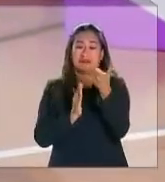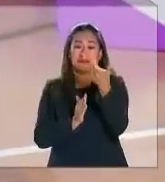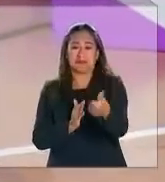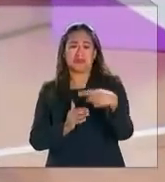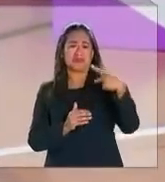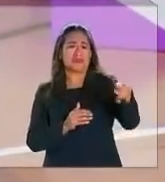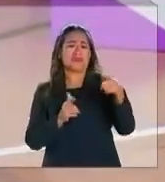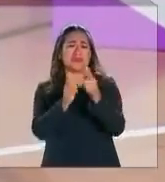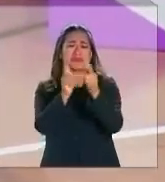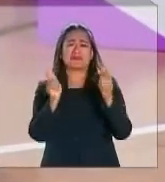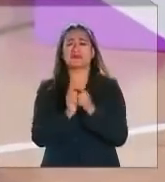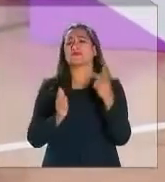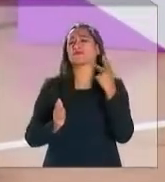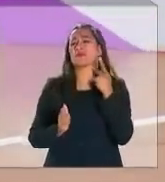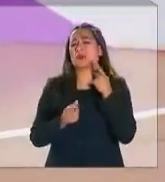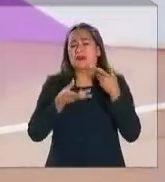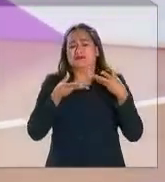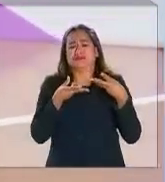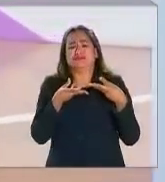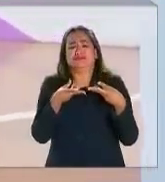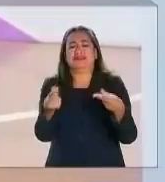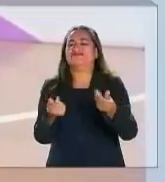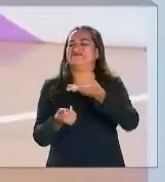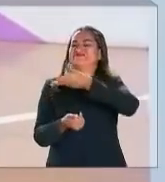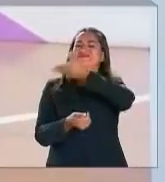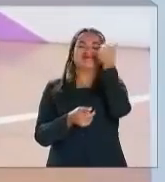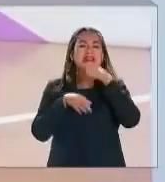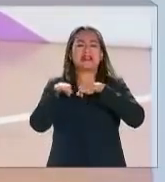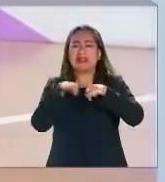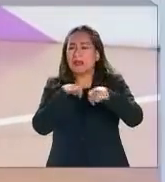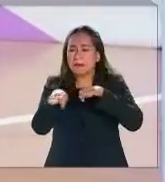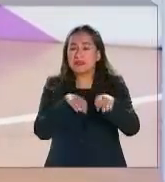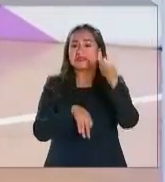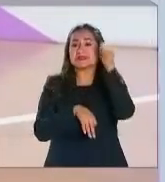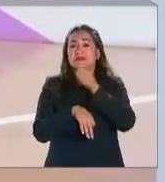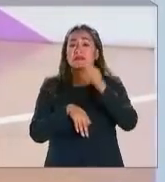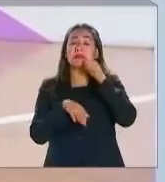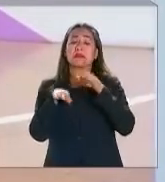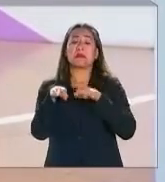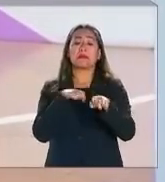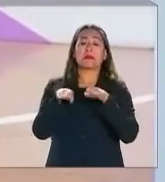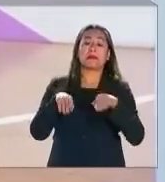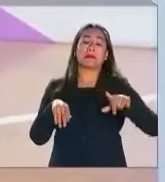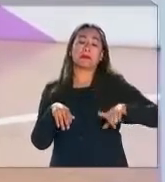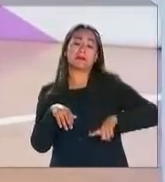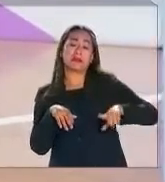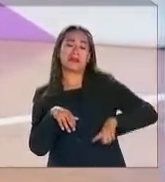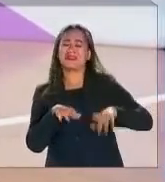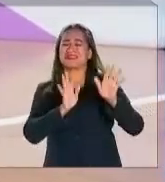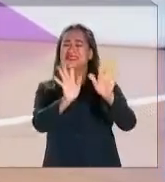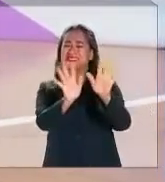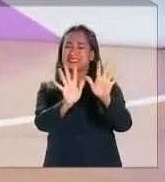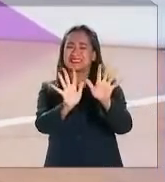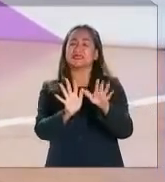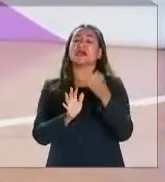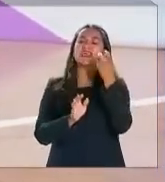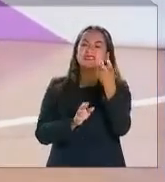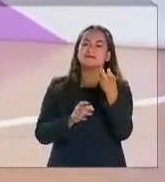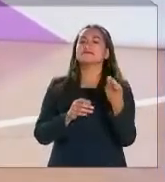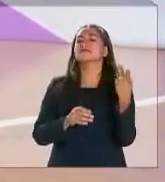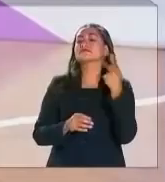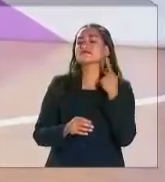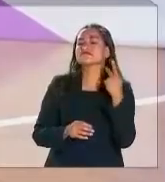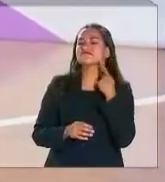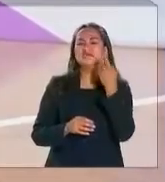trabajar siempre han trabajado en la burocracia también hay que liberar eso los políticos han echado a perder